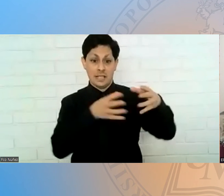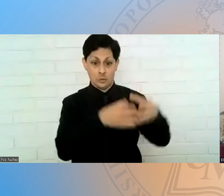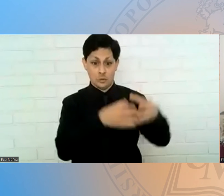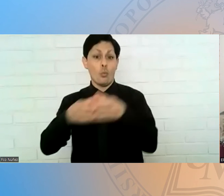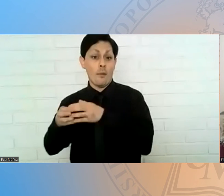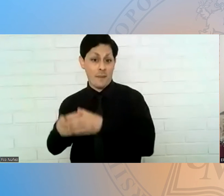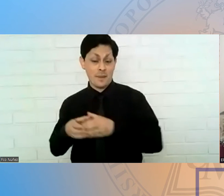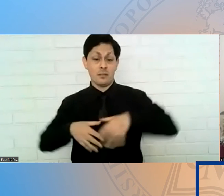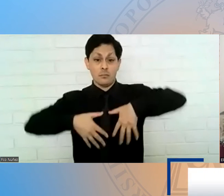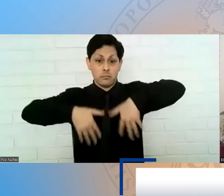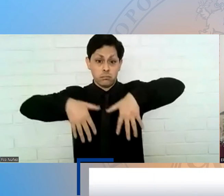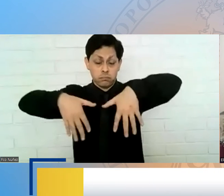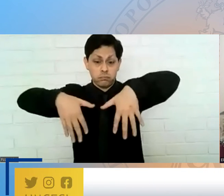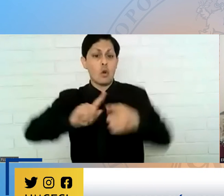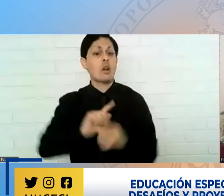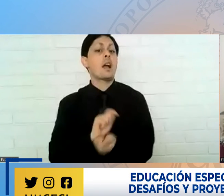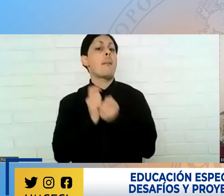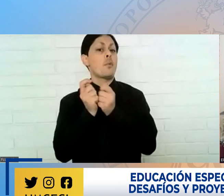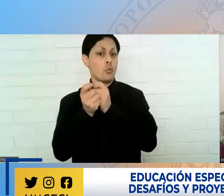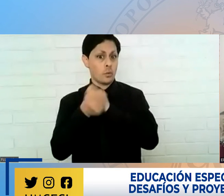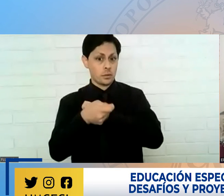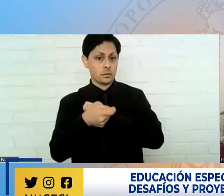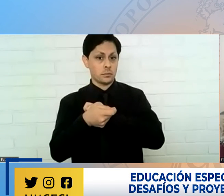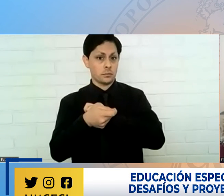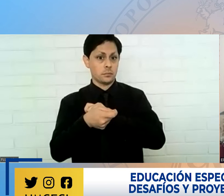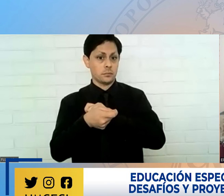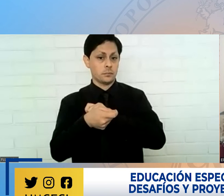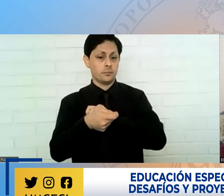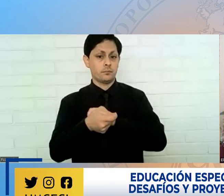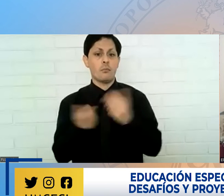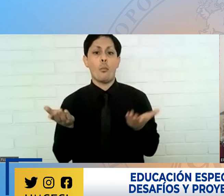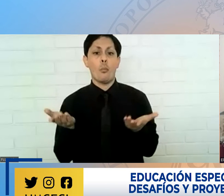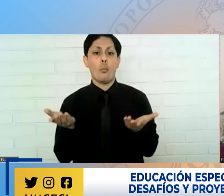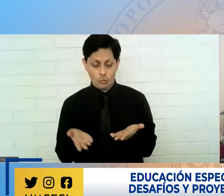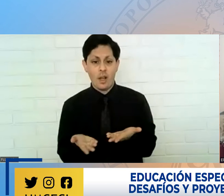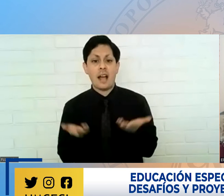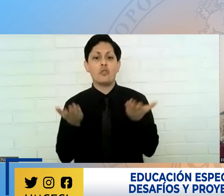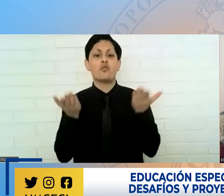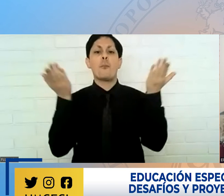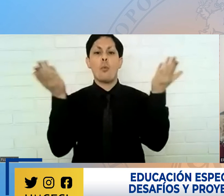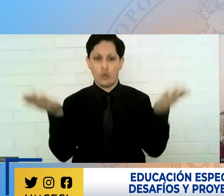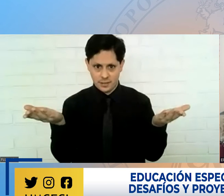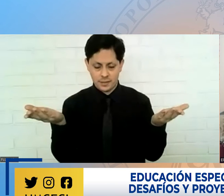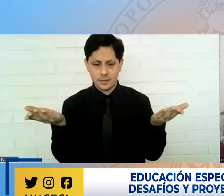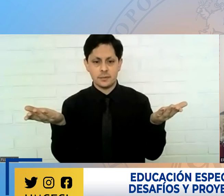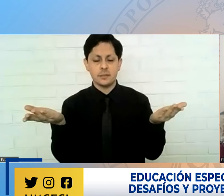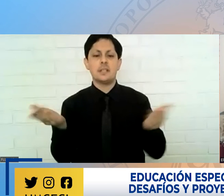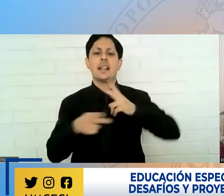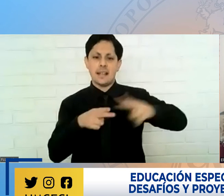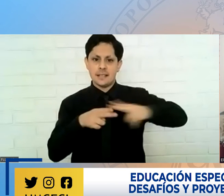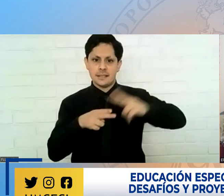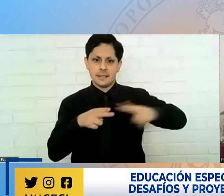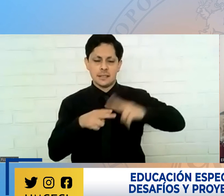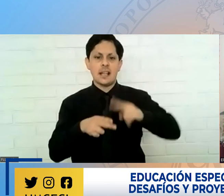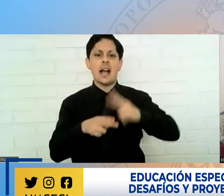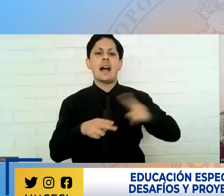de estos cambios que han surgido. Y cómo esto ha contribuido al quehacer de la enseñanza en términos de lo que